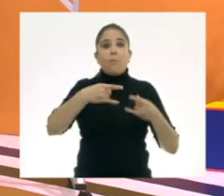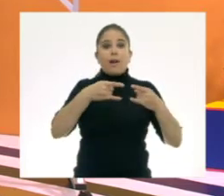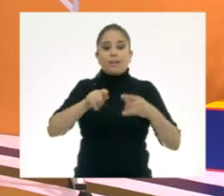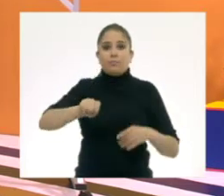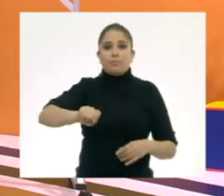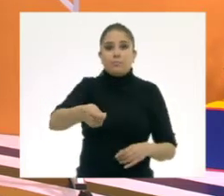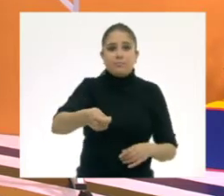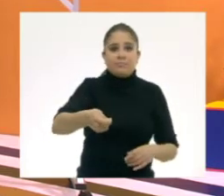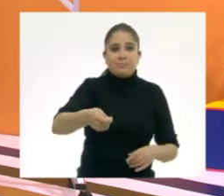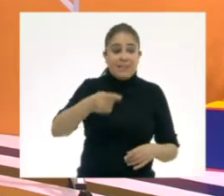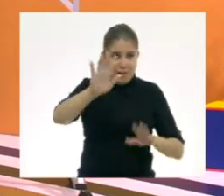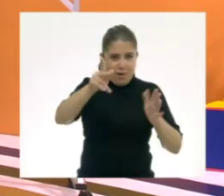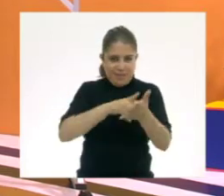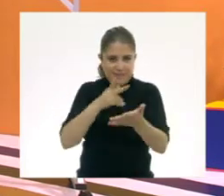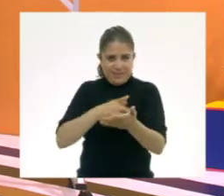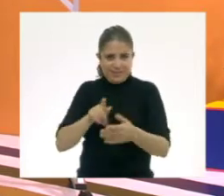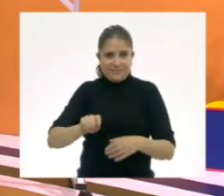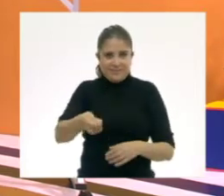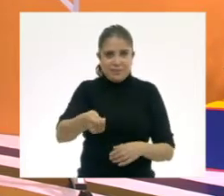Sí. La voy a abrir hacia el otro lado. Ahí va, ¿eh?